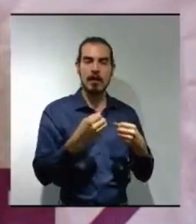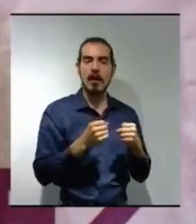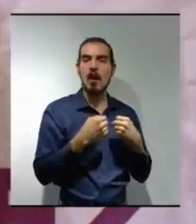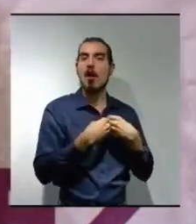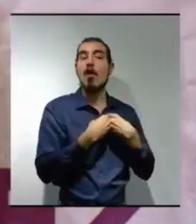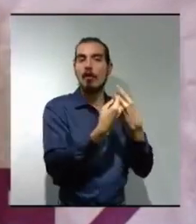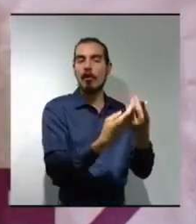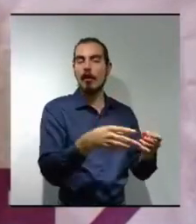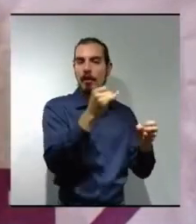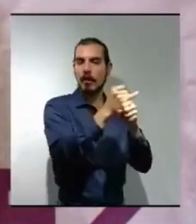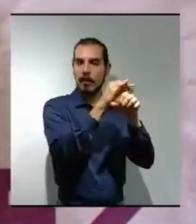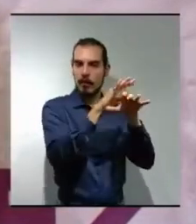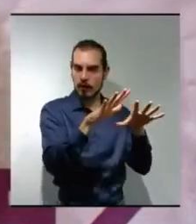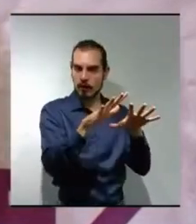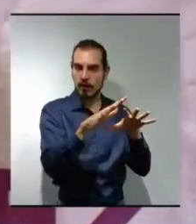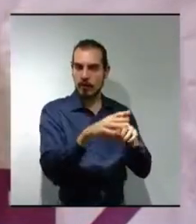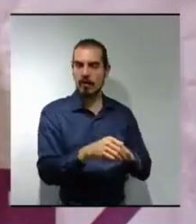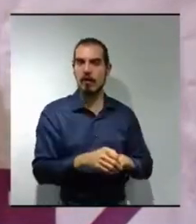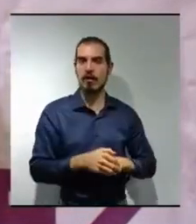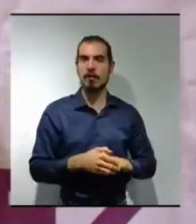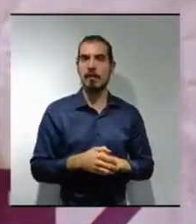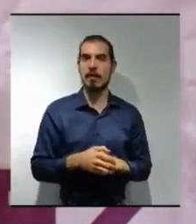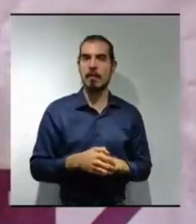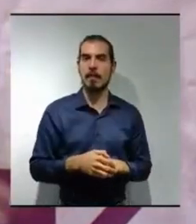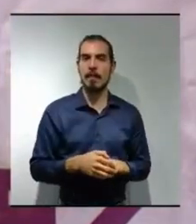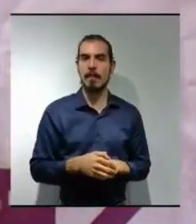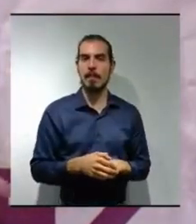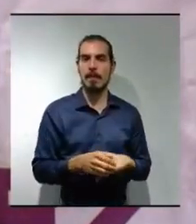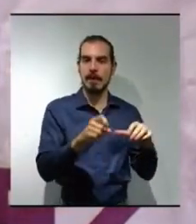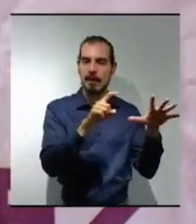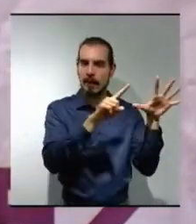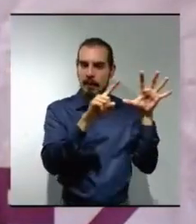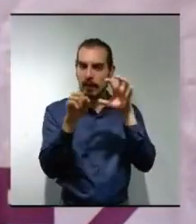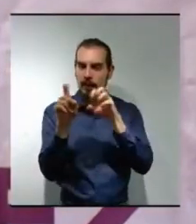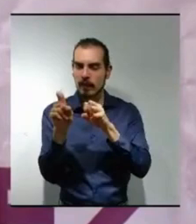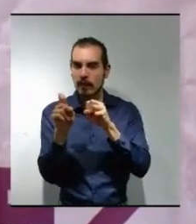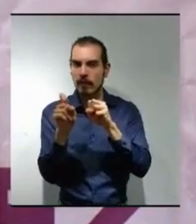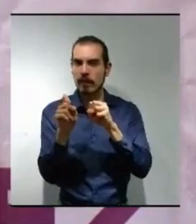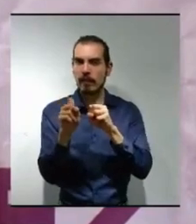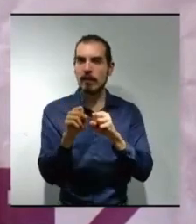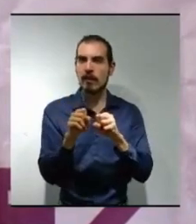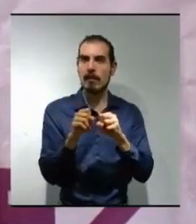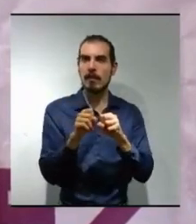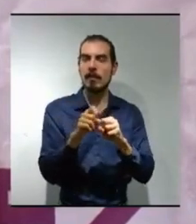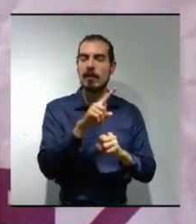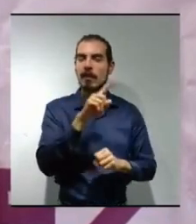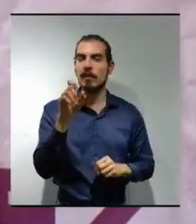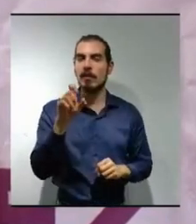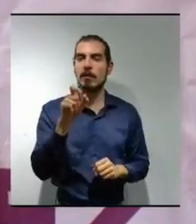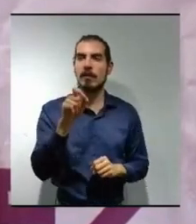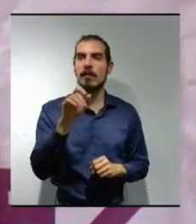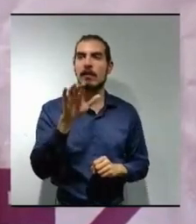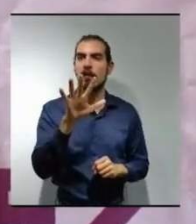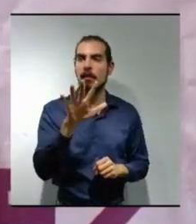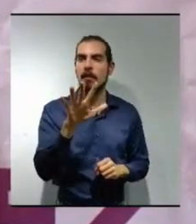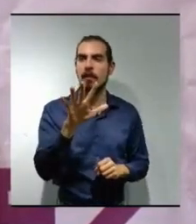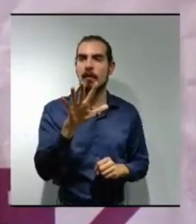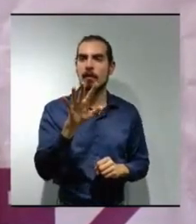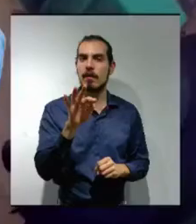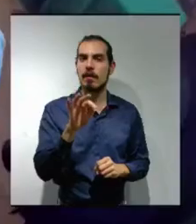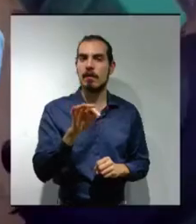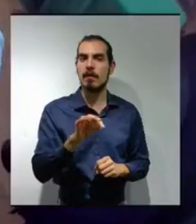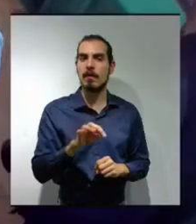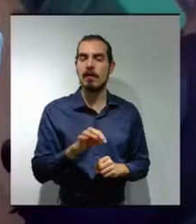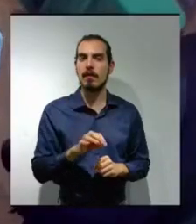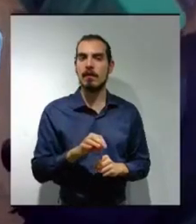600... en uno de los casos ya se colocaron 125, no sé en el otro cuántas se habrán colocado. Vamos un poco lentos por la